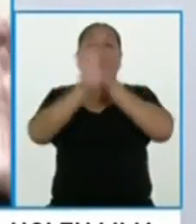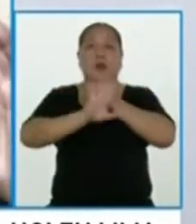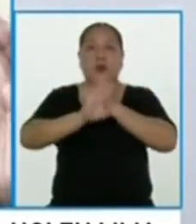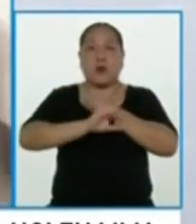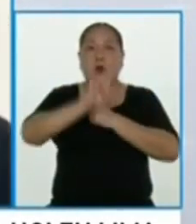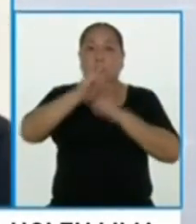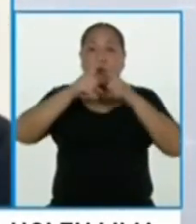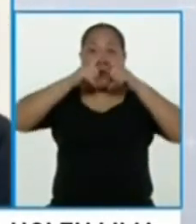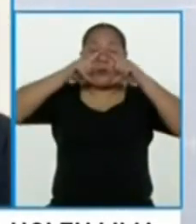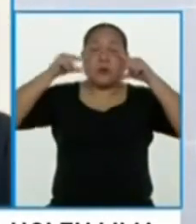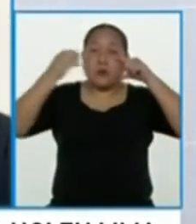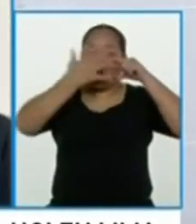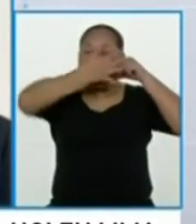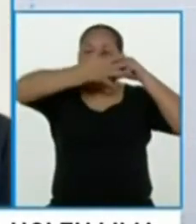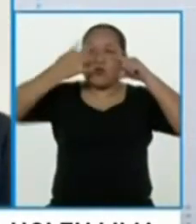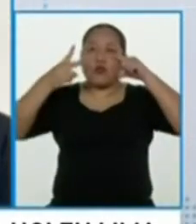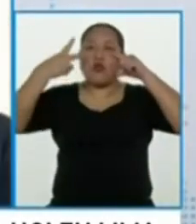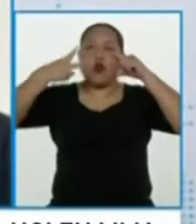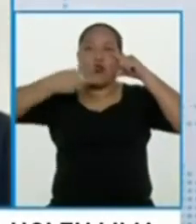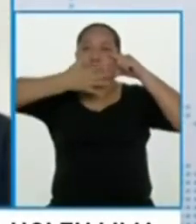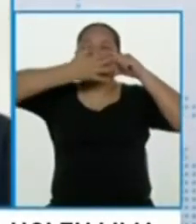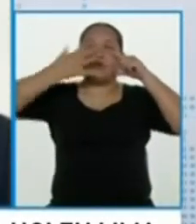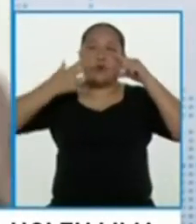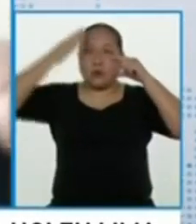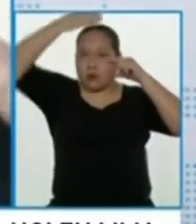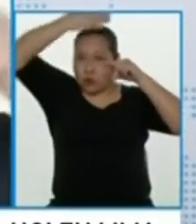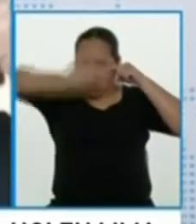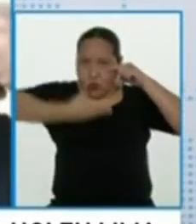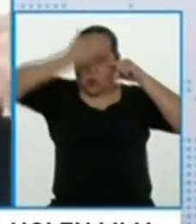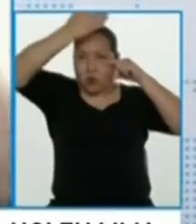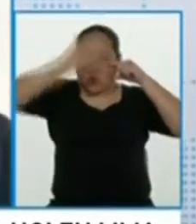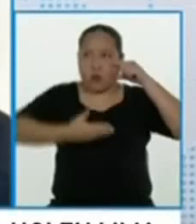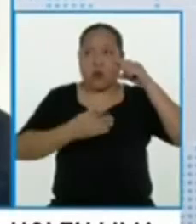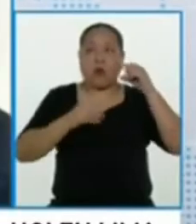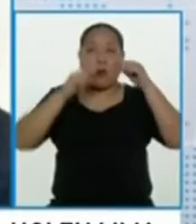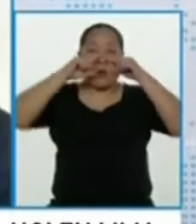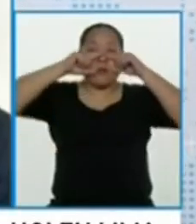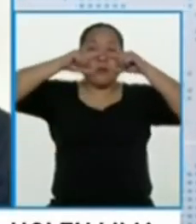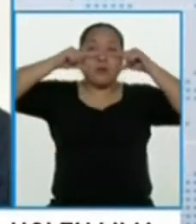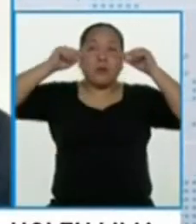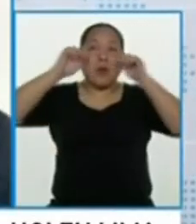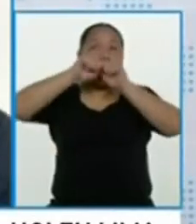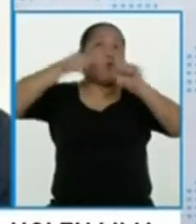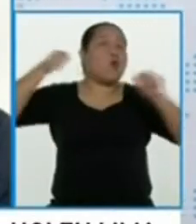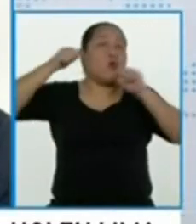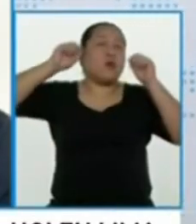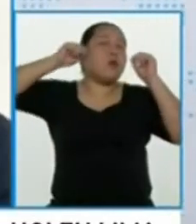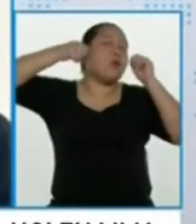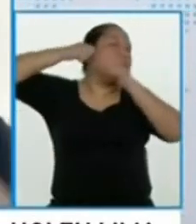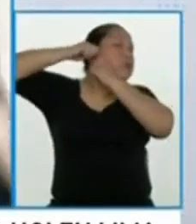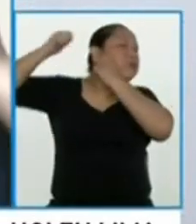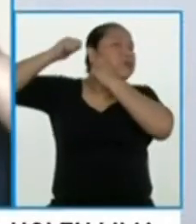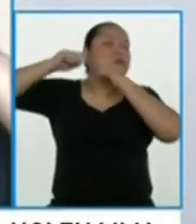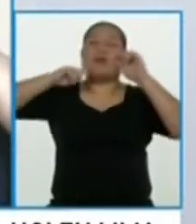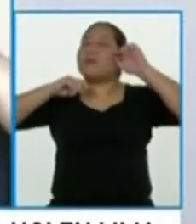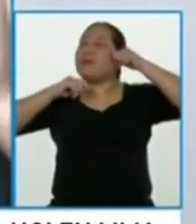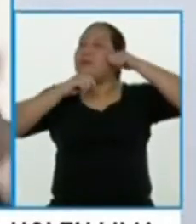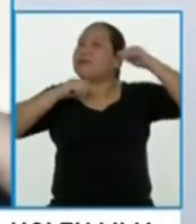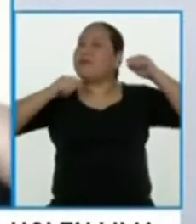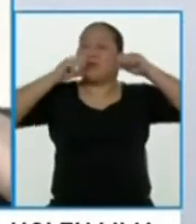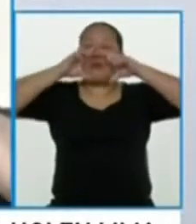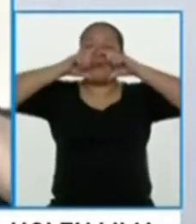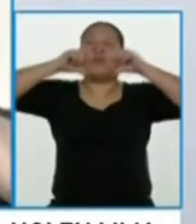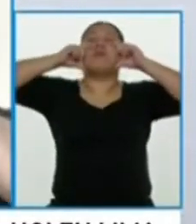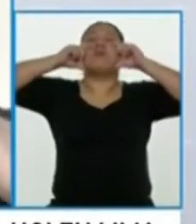mascarilla, pues ponle doble capa. Si vas a usar la careta, usa la careta bien. Bien, ajústate. Pues hazle un nudito a la liga para que te ajuste